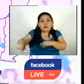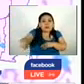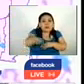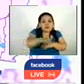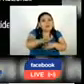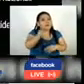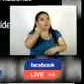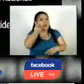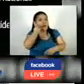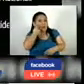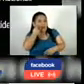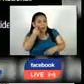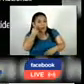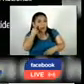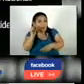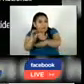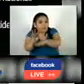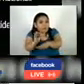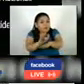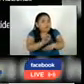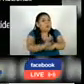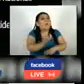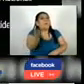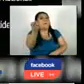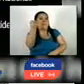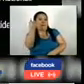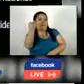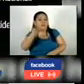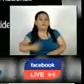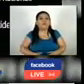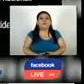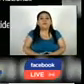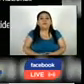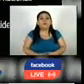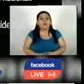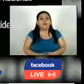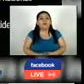precaución y acatar las recomendaciones emitidas por los expertos.